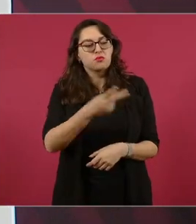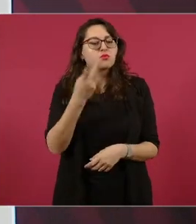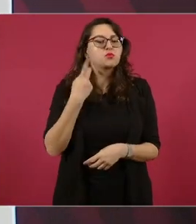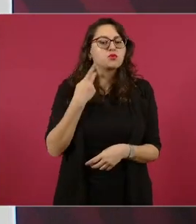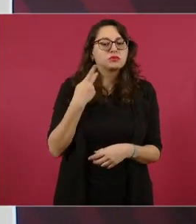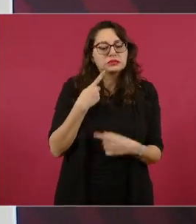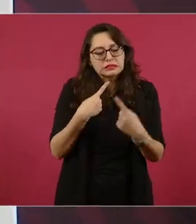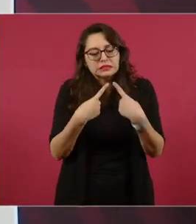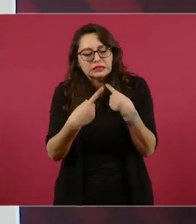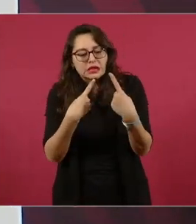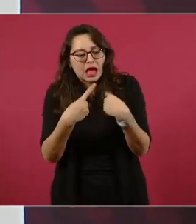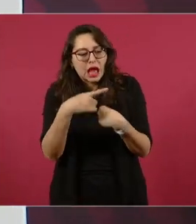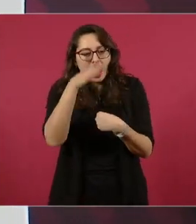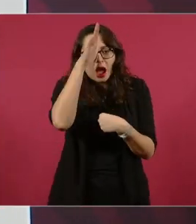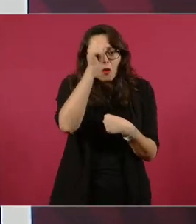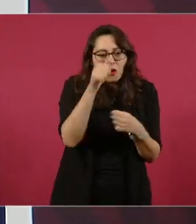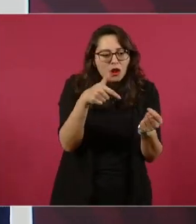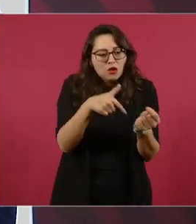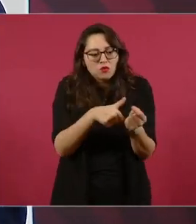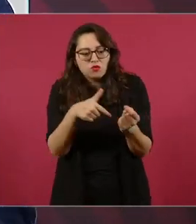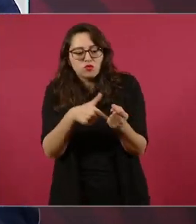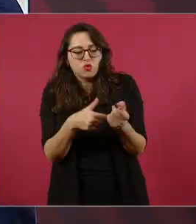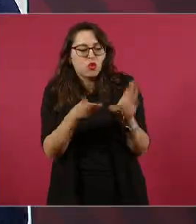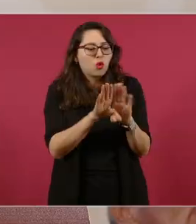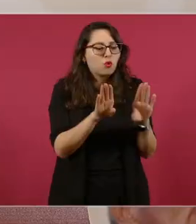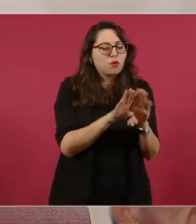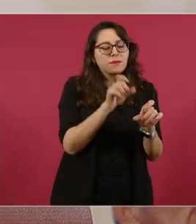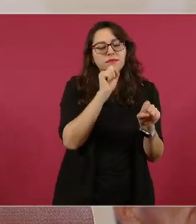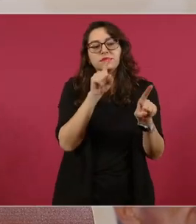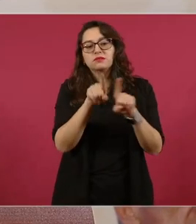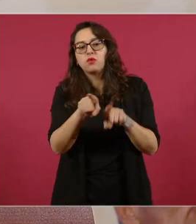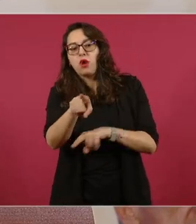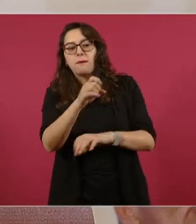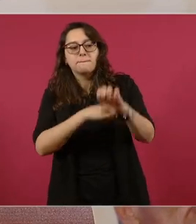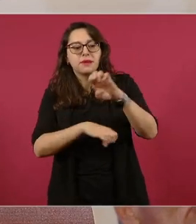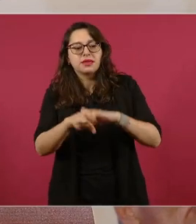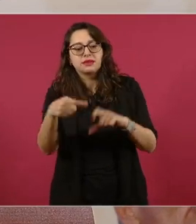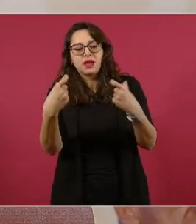que se hacían entre el poder económico y el poder político.